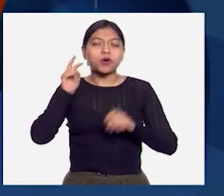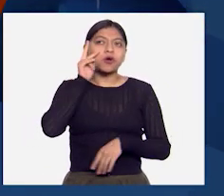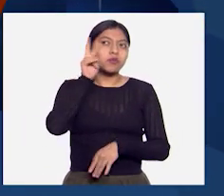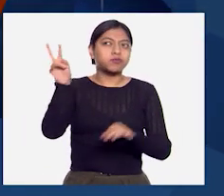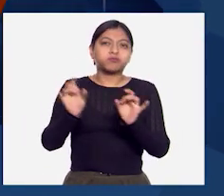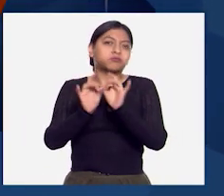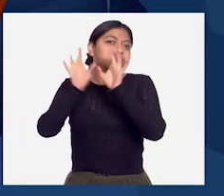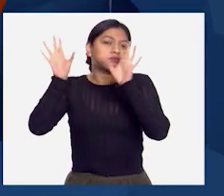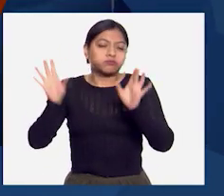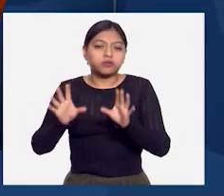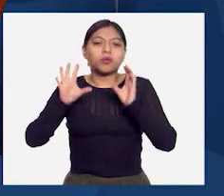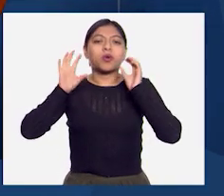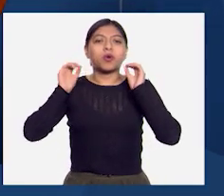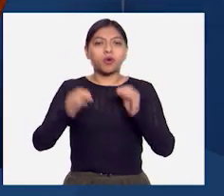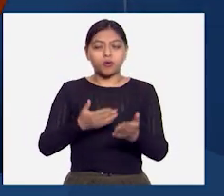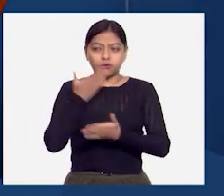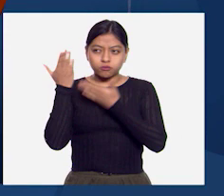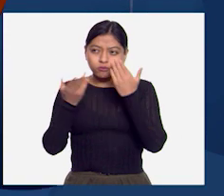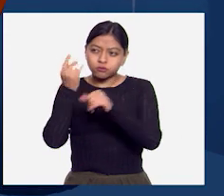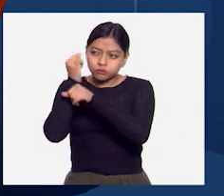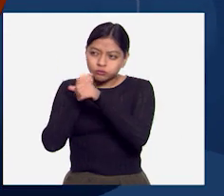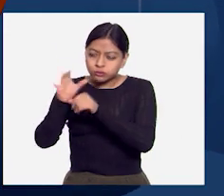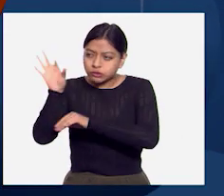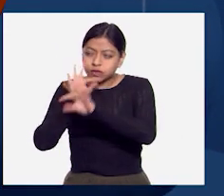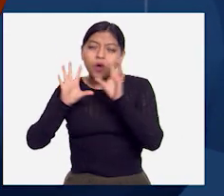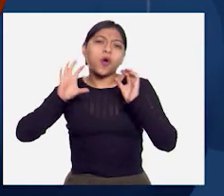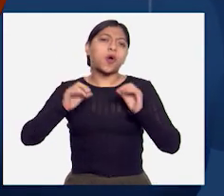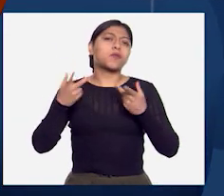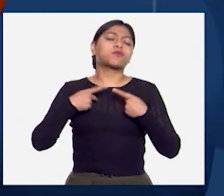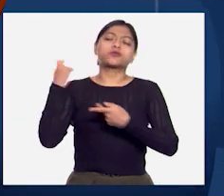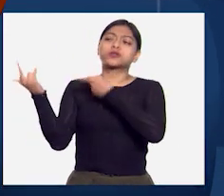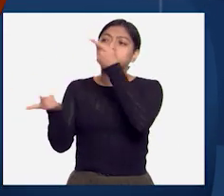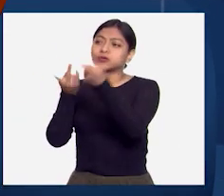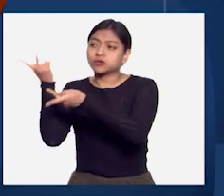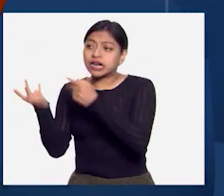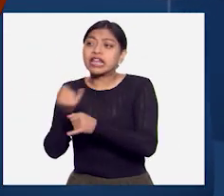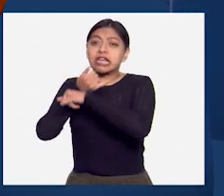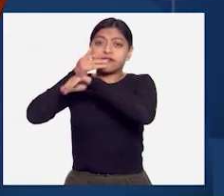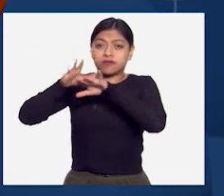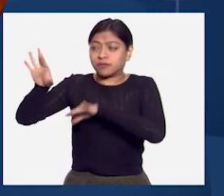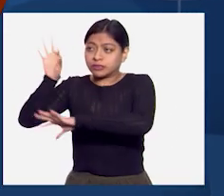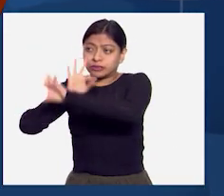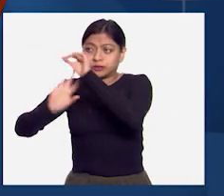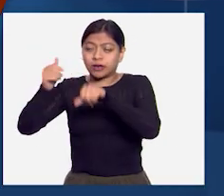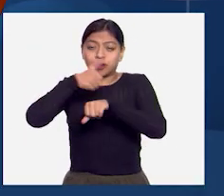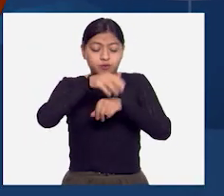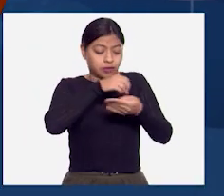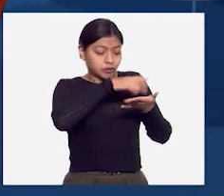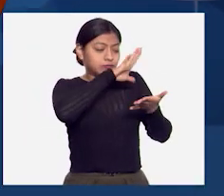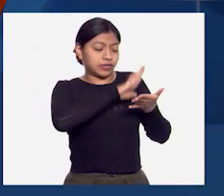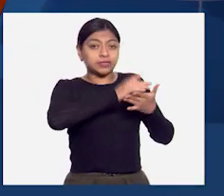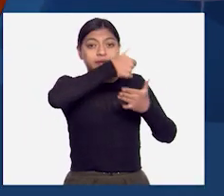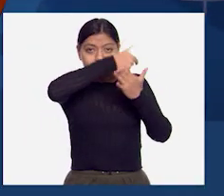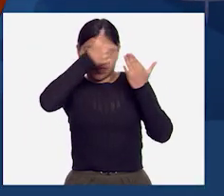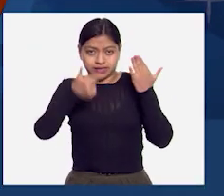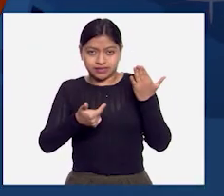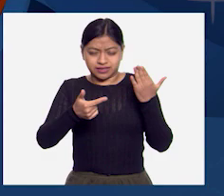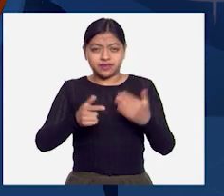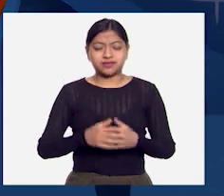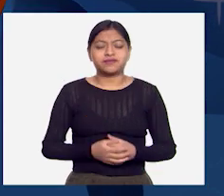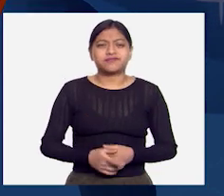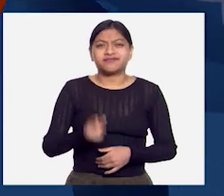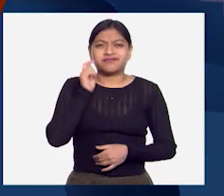fenómeno, al aplicar un estudio o una encuesta. Ah, bien, ya entendí. Pero, ¿qué es eso de representante,